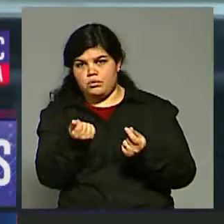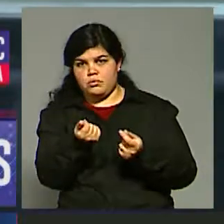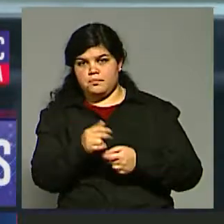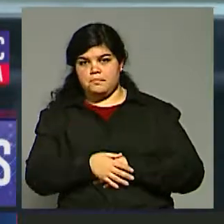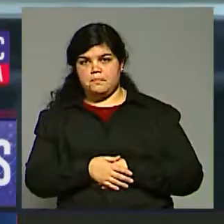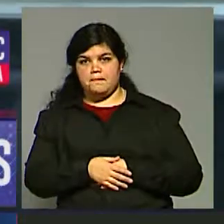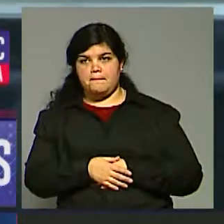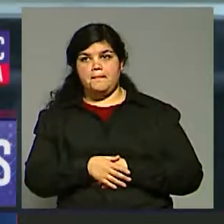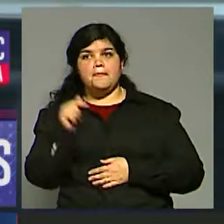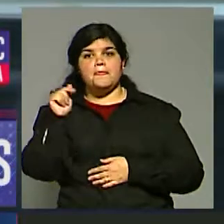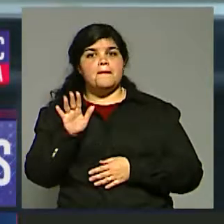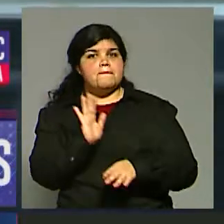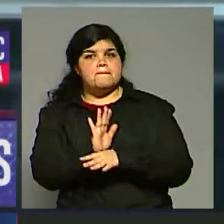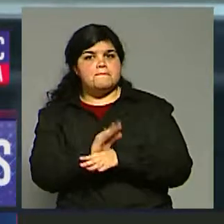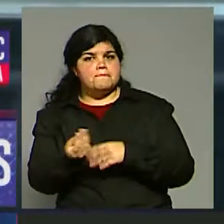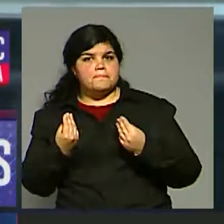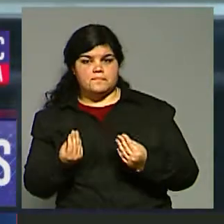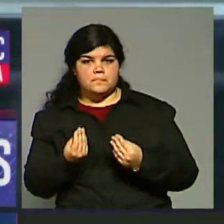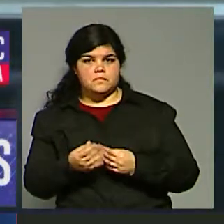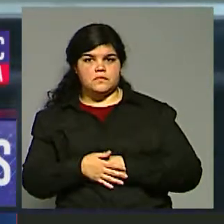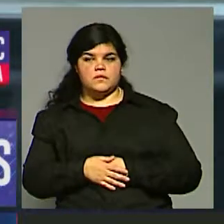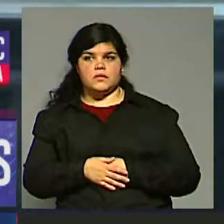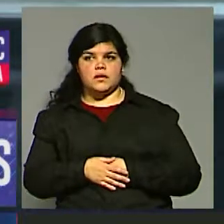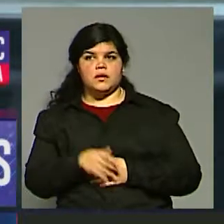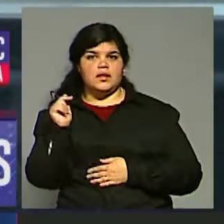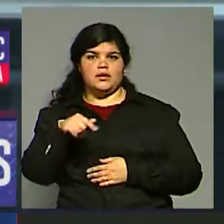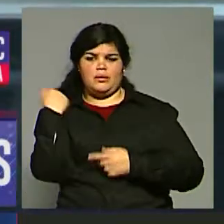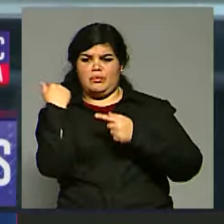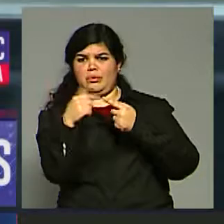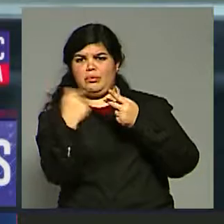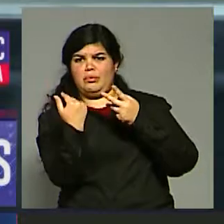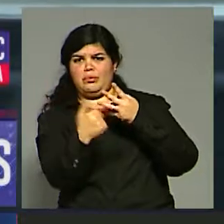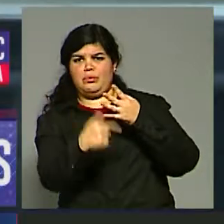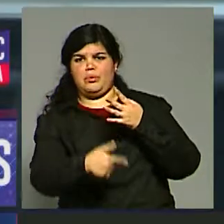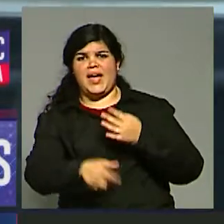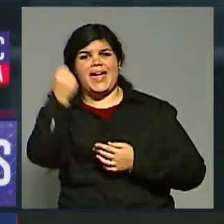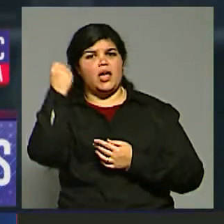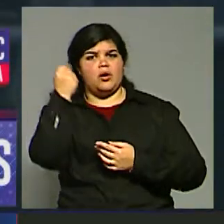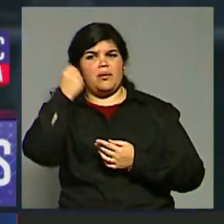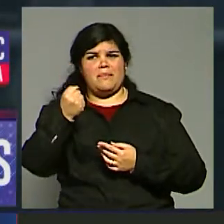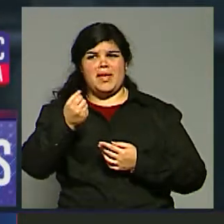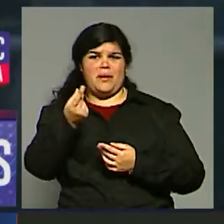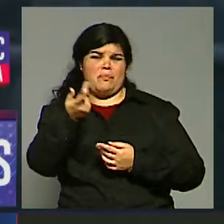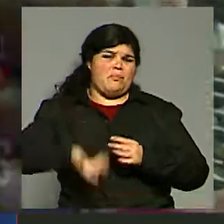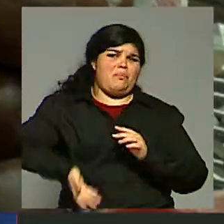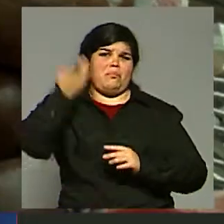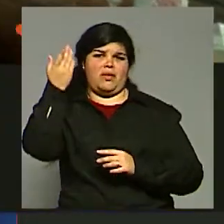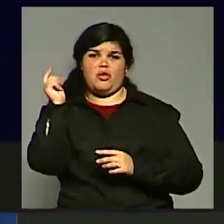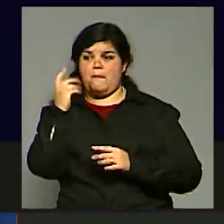que exista un cóctel explosivo sobre la economía que se ha dado en los últimos meses.